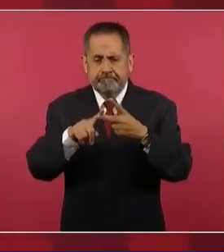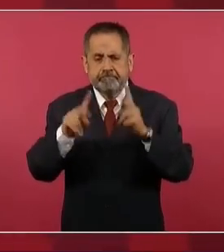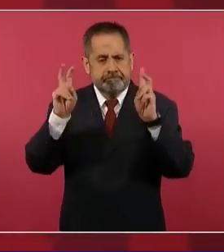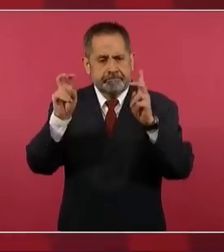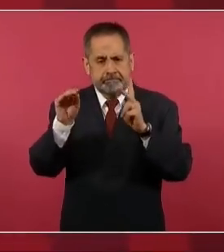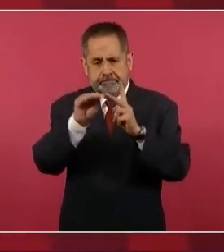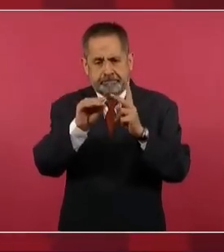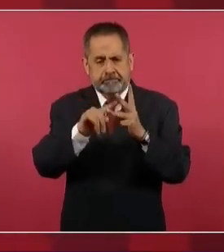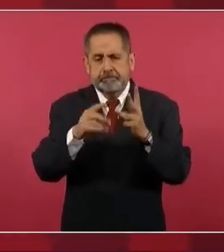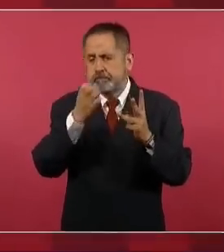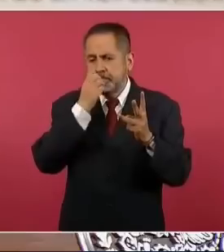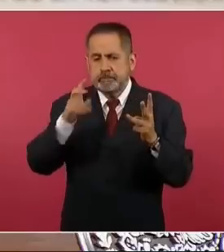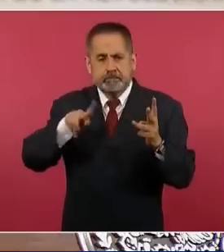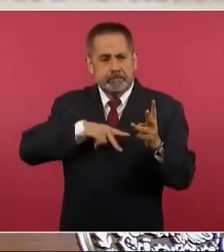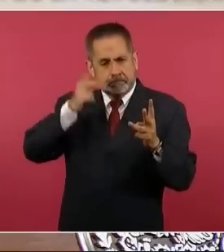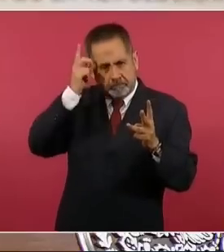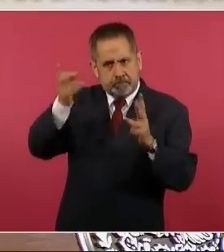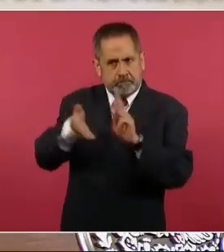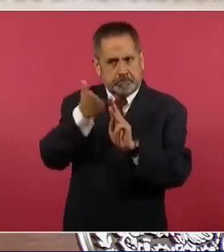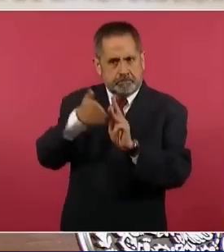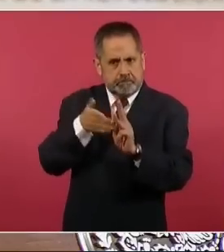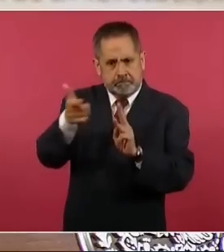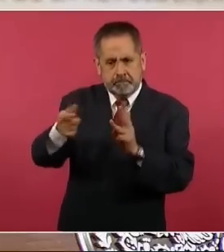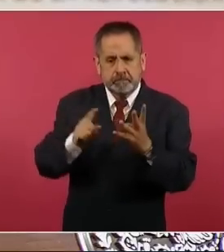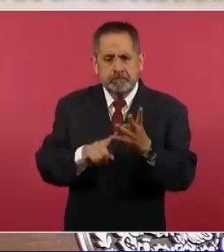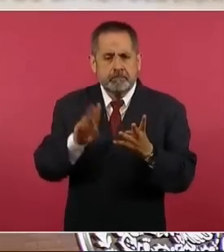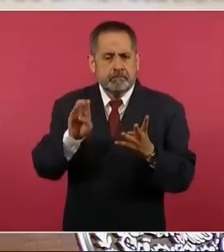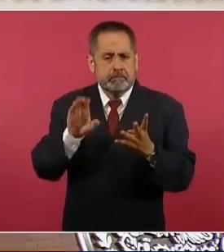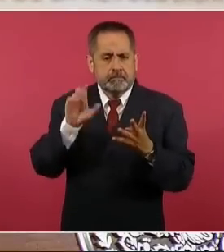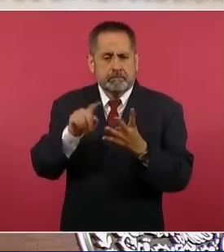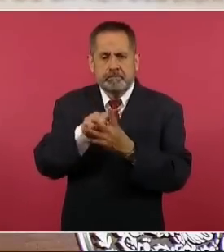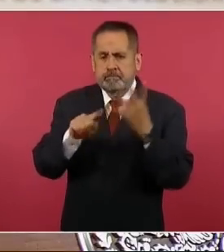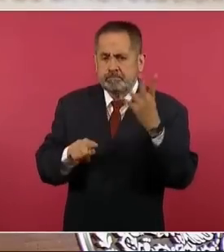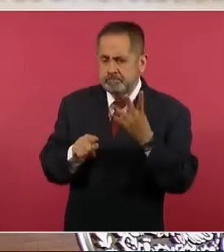La escuela es nuestra y becas.